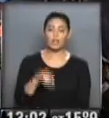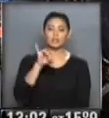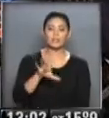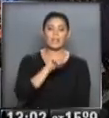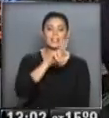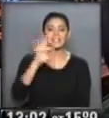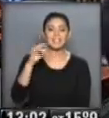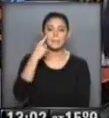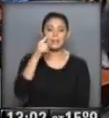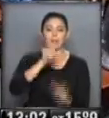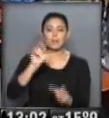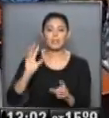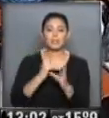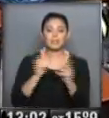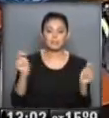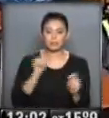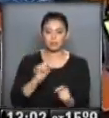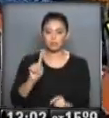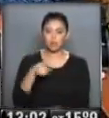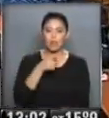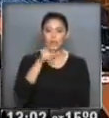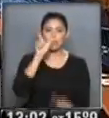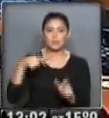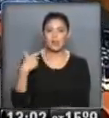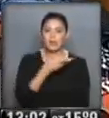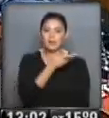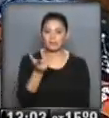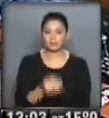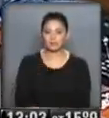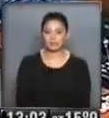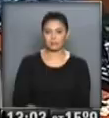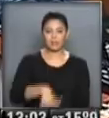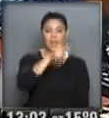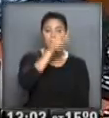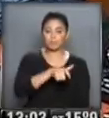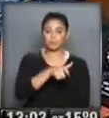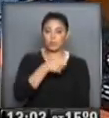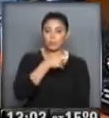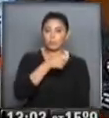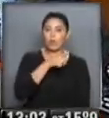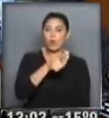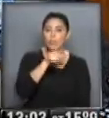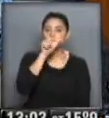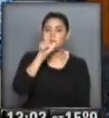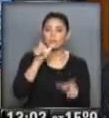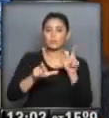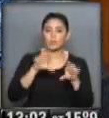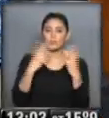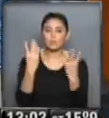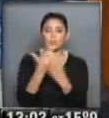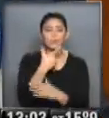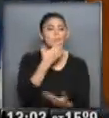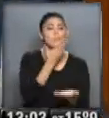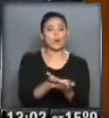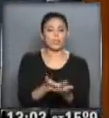desaparecidos, sino para todo el pueblo argentino. Y los juicios de lesa humanidad sientan las bases de qué tipo de país nosotros queremos